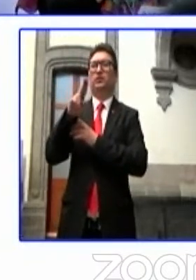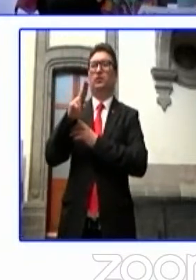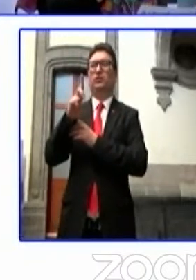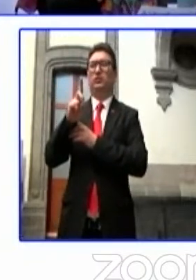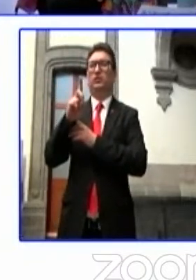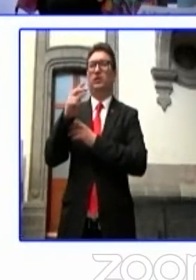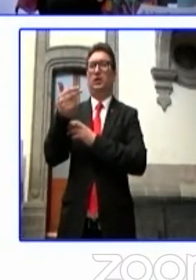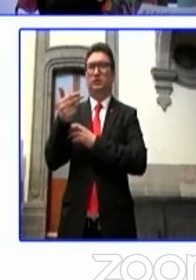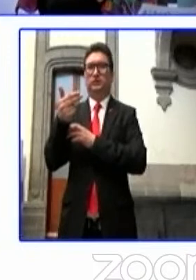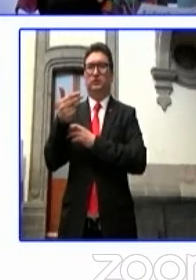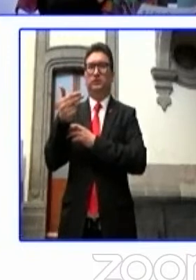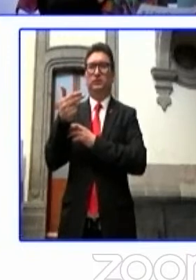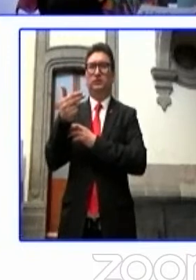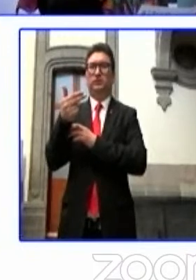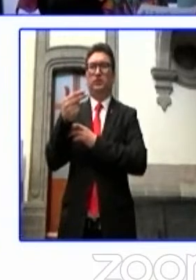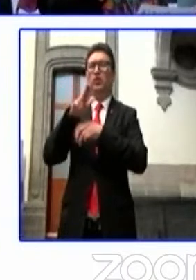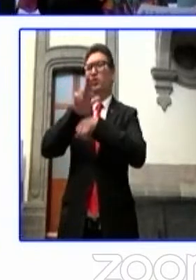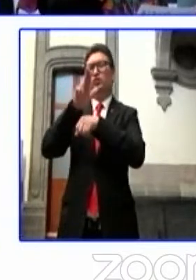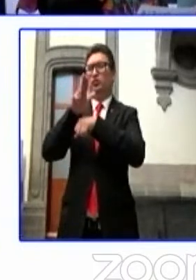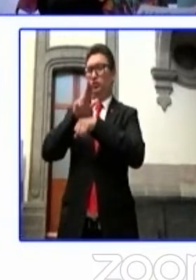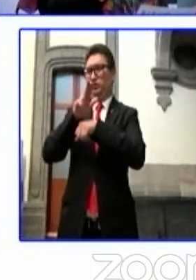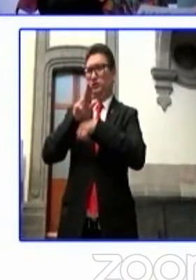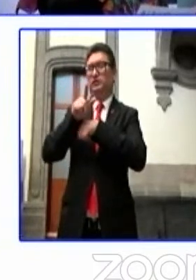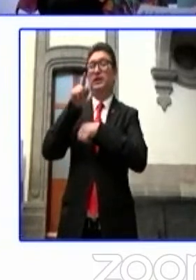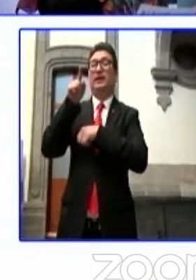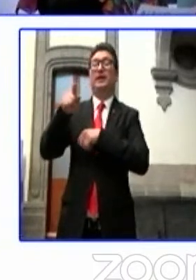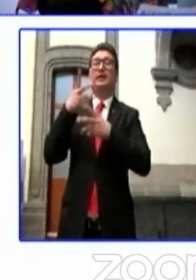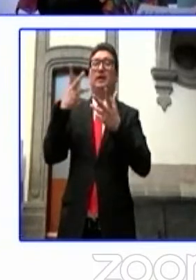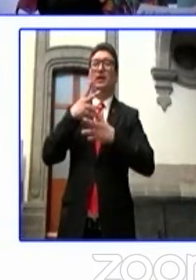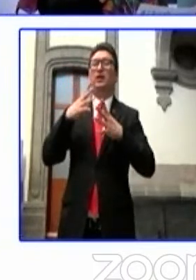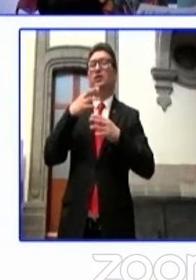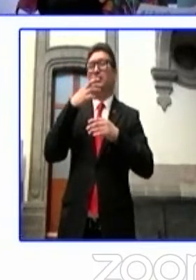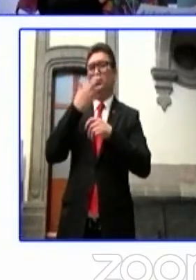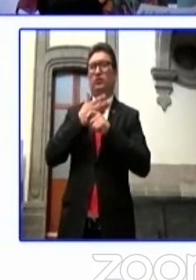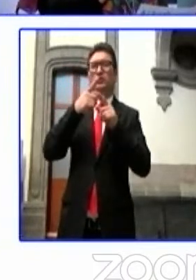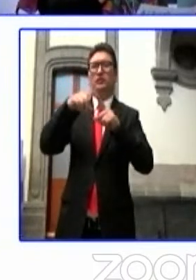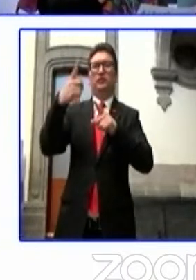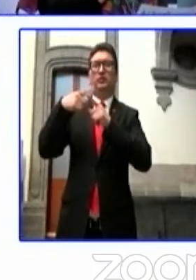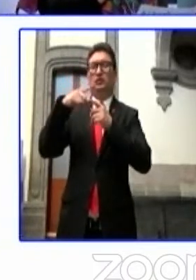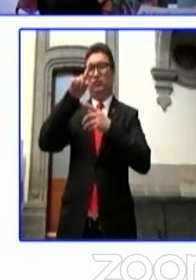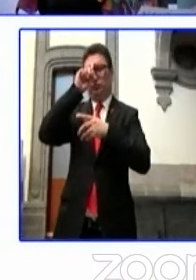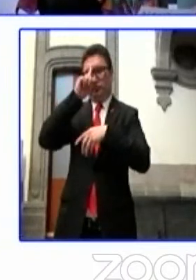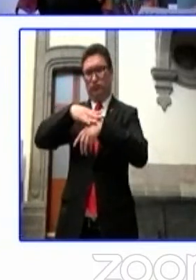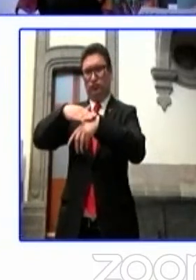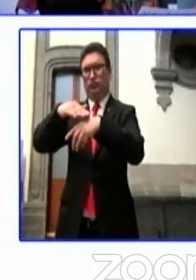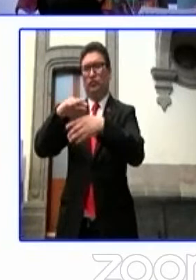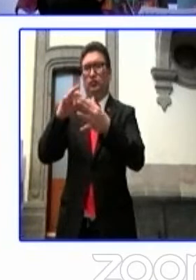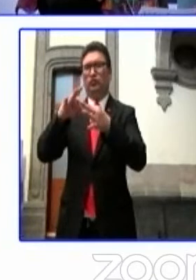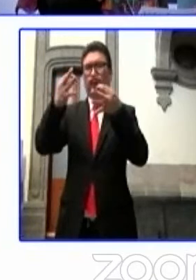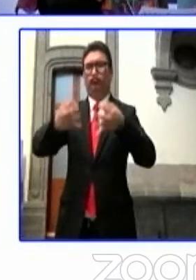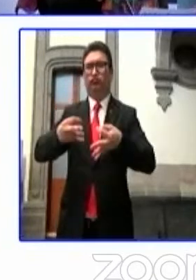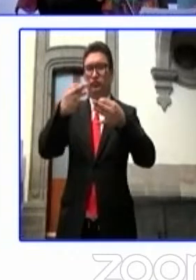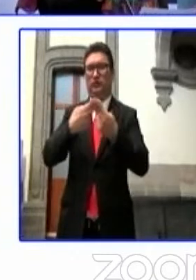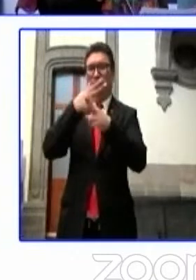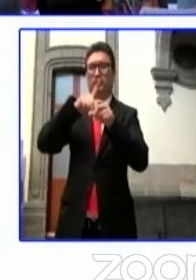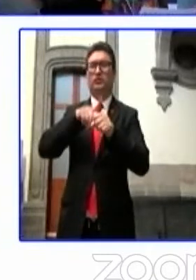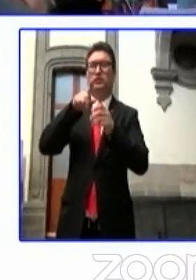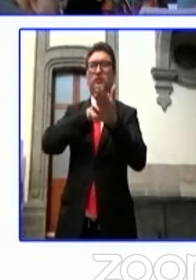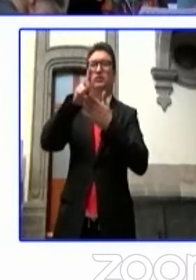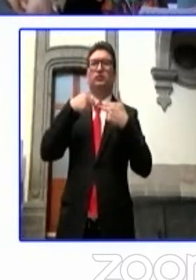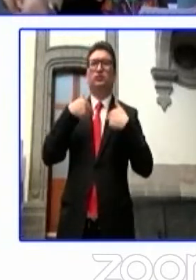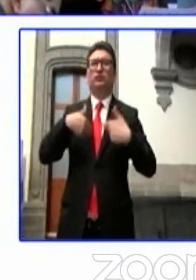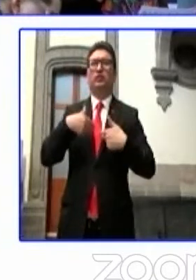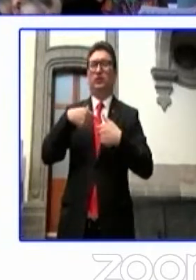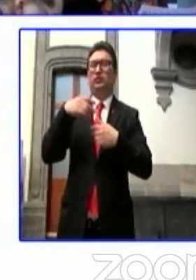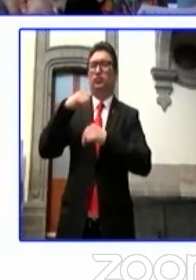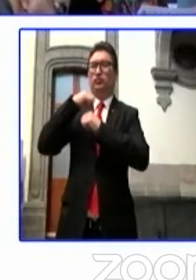OACNHUDH, que es Honduras, desempeñando diversas funciones, entre ellas consultora oficial nacional de derechos humanos, oficial a